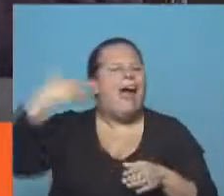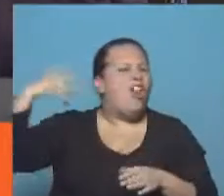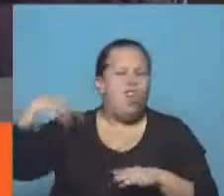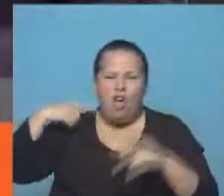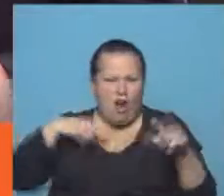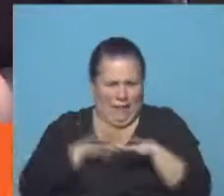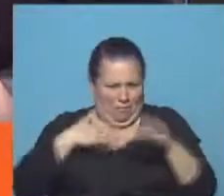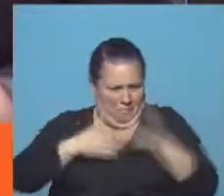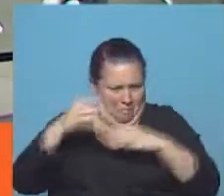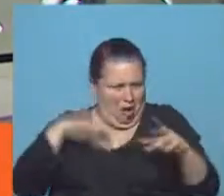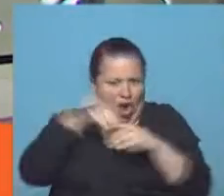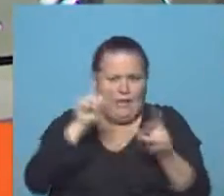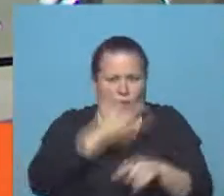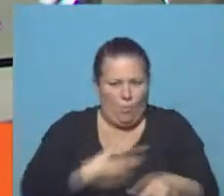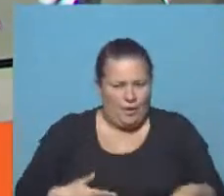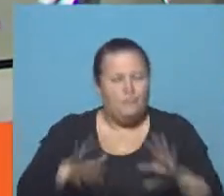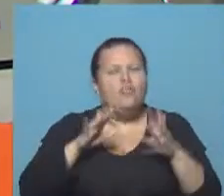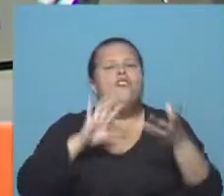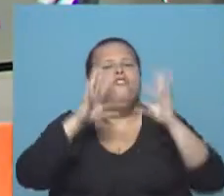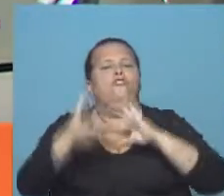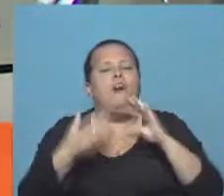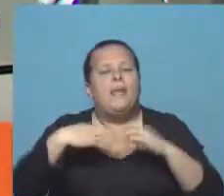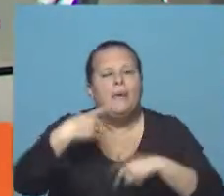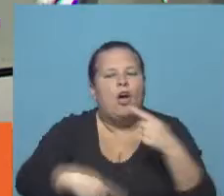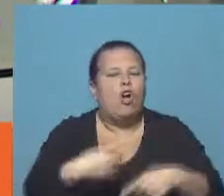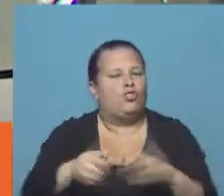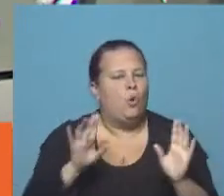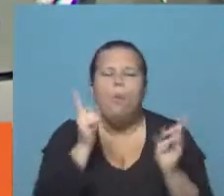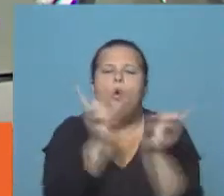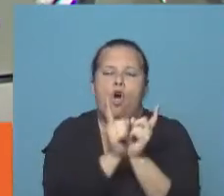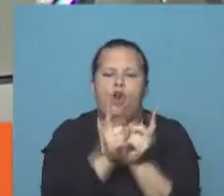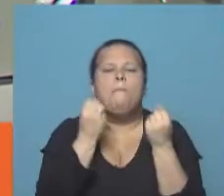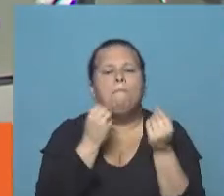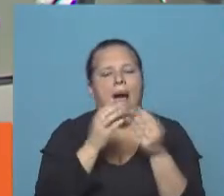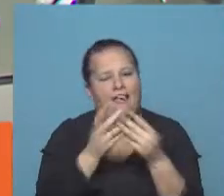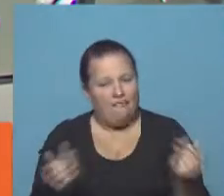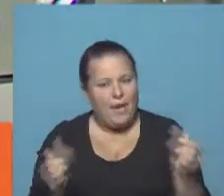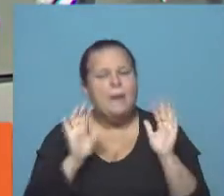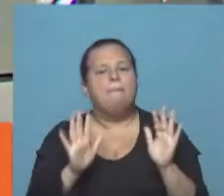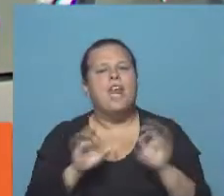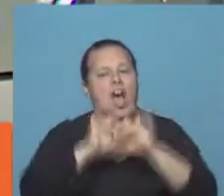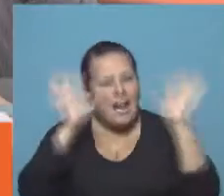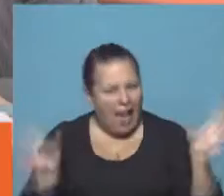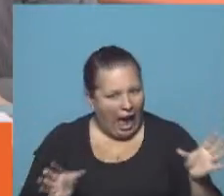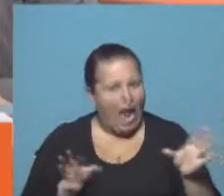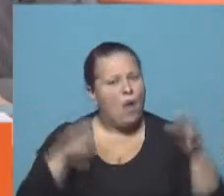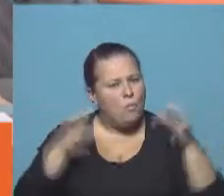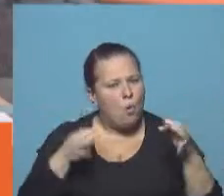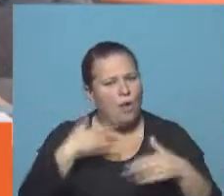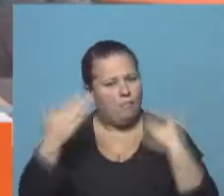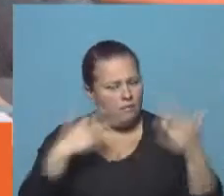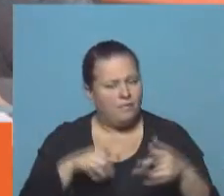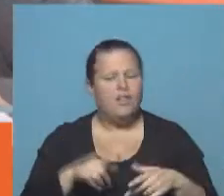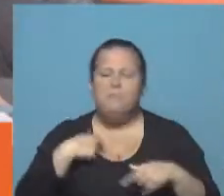siquiera me hago cargo de nada, porque no Una formé parte de línea ningún de gobierno. cómo debería seguir la situación. Una línea como para ir finalizando, pero para que queden claro que está muy Yo bien creo que y hay se que puso seguir en en este